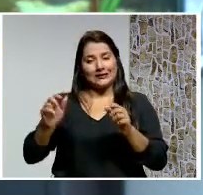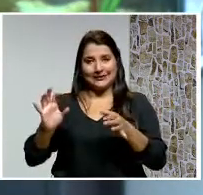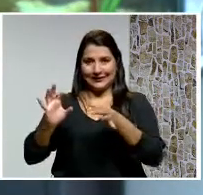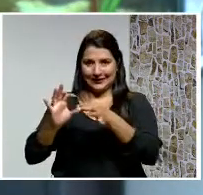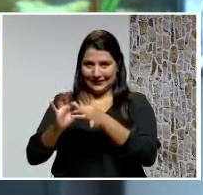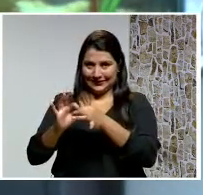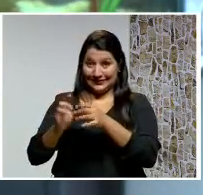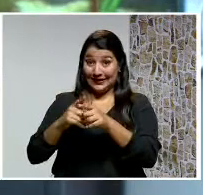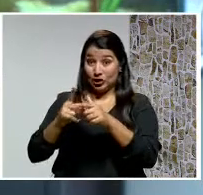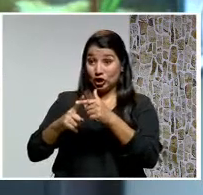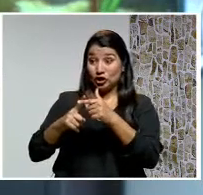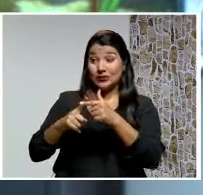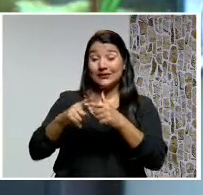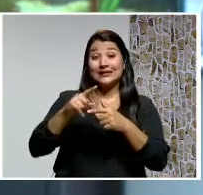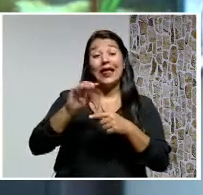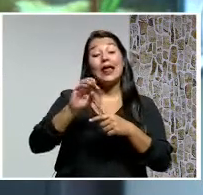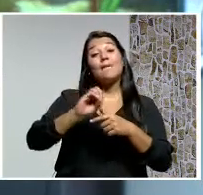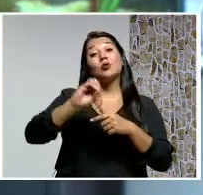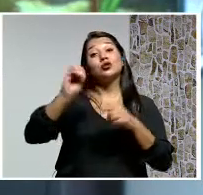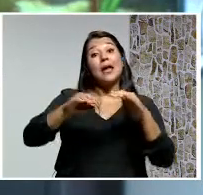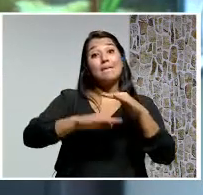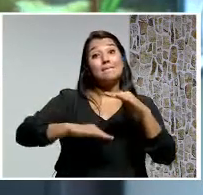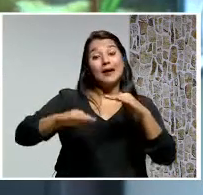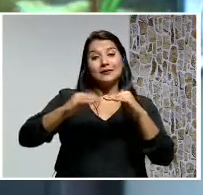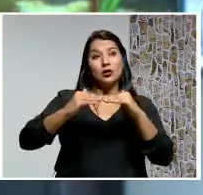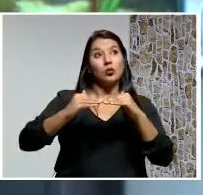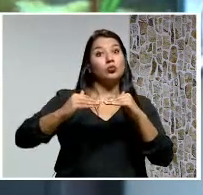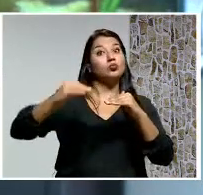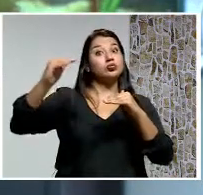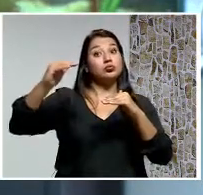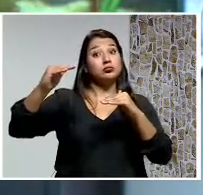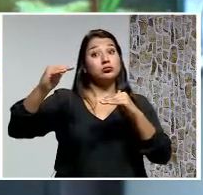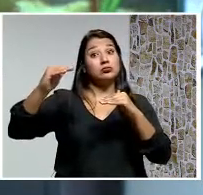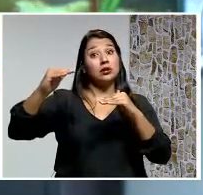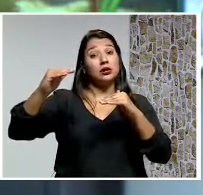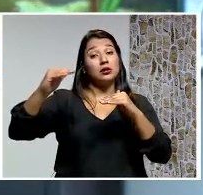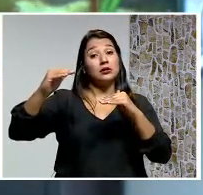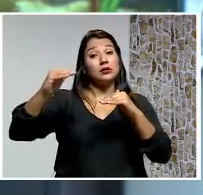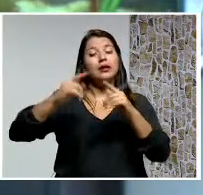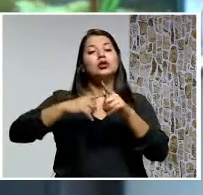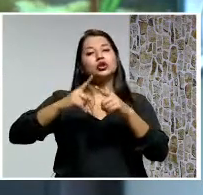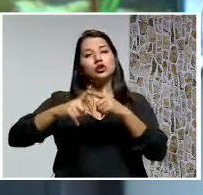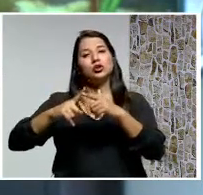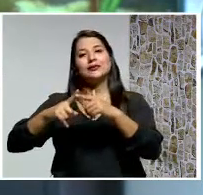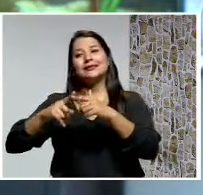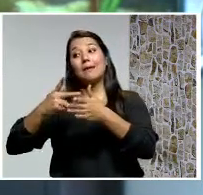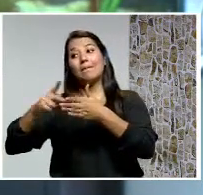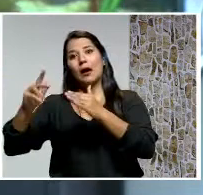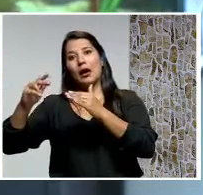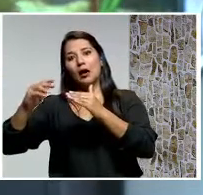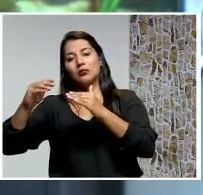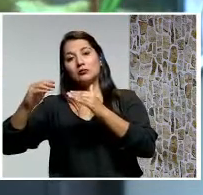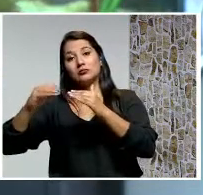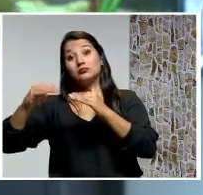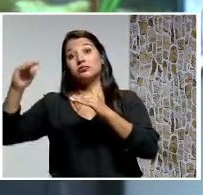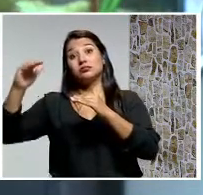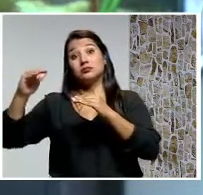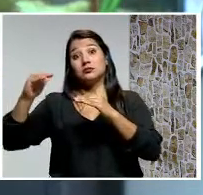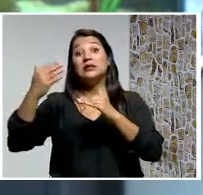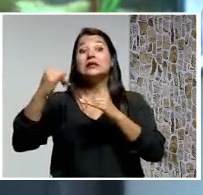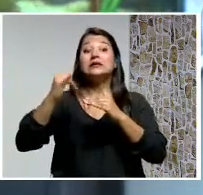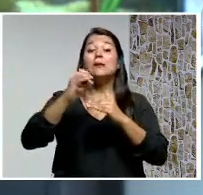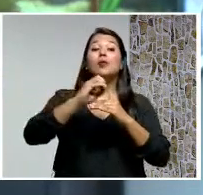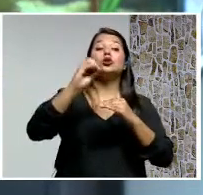son fijas y después de unos 3-4 años la tasa de interés se fija con base en la tasa básica pasiva. Significa que conforme